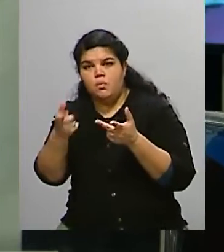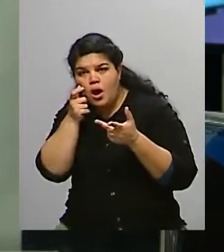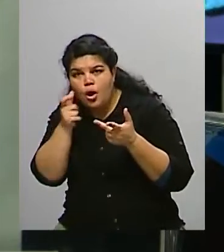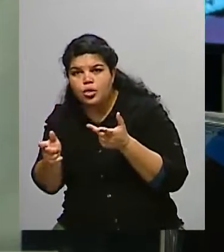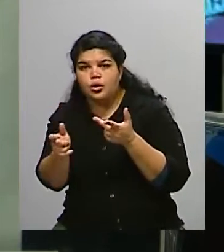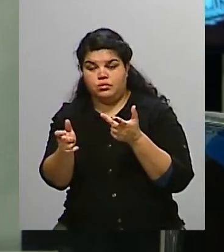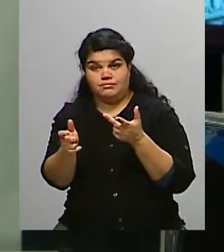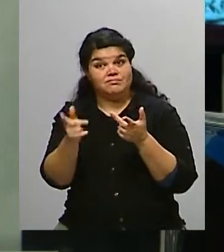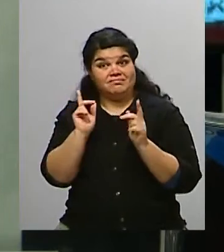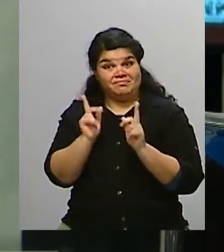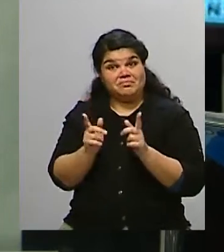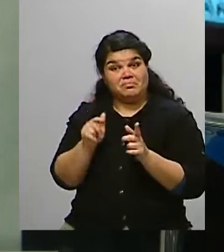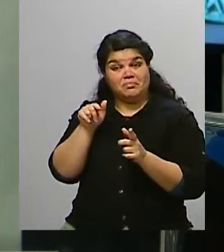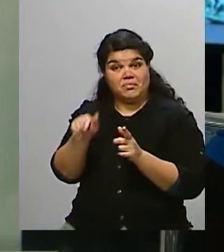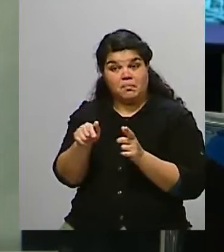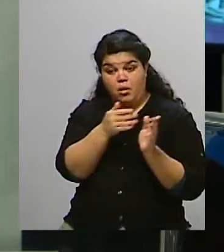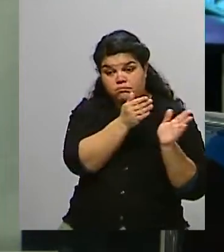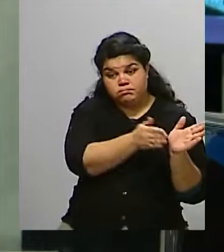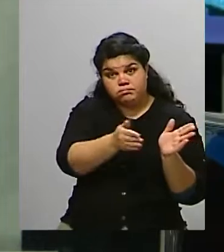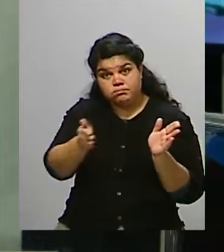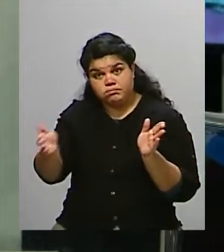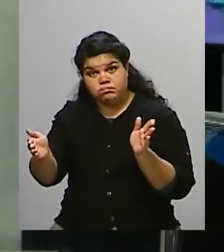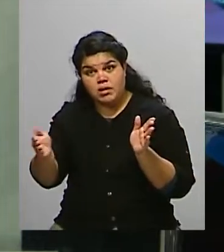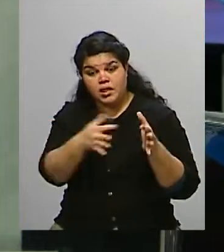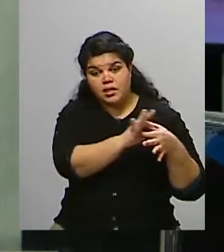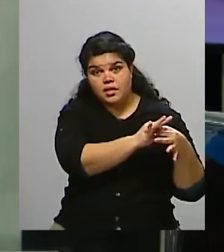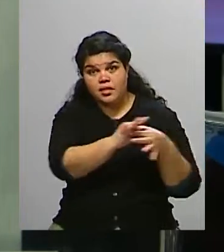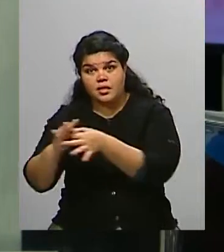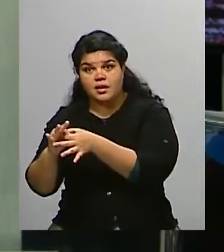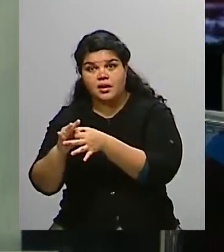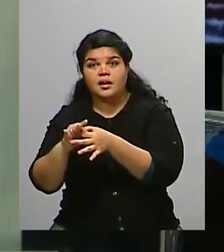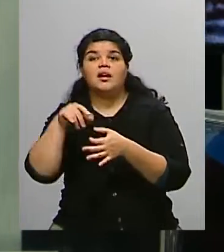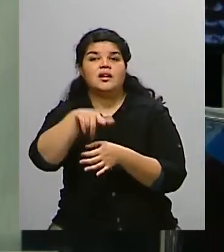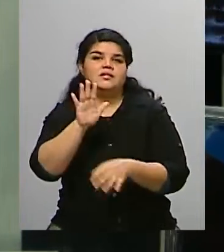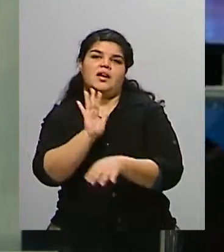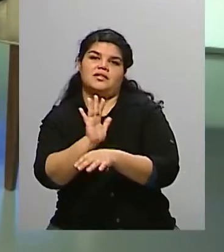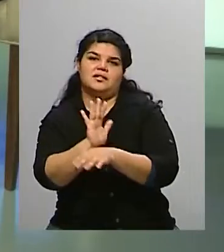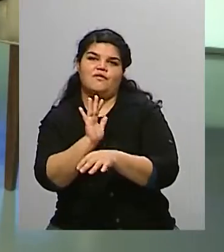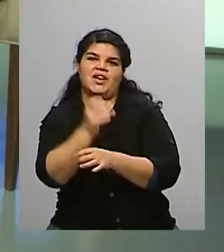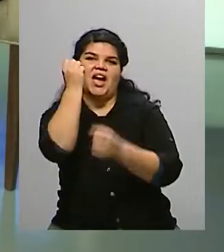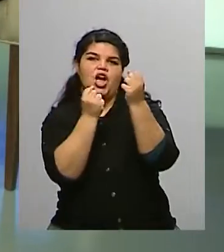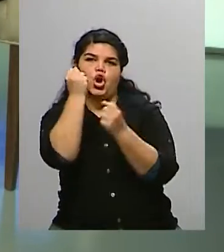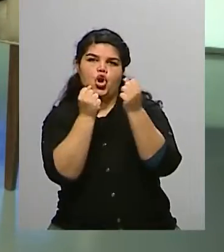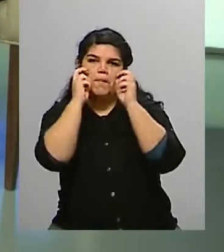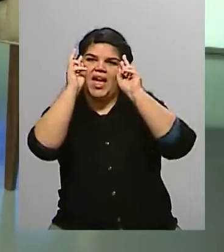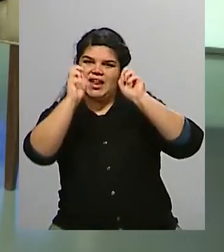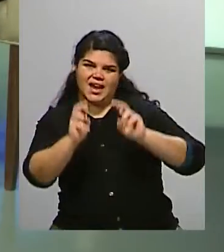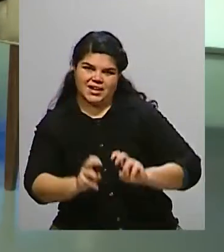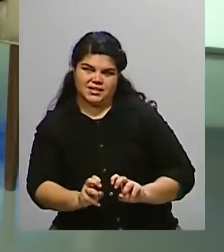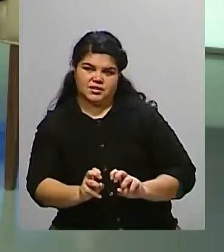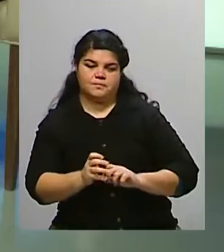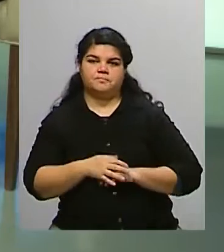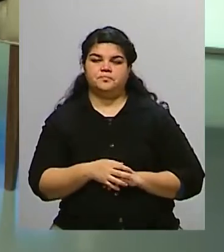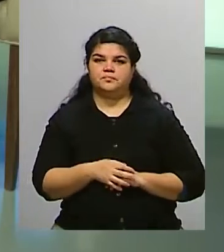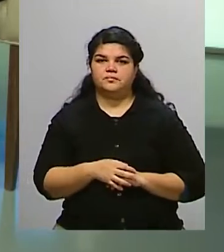específico, vinculado a toda la temática, es que nos tratamos en este tema. Me quedo pensando un poco, perdón, en esto que decía